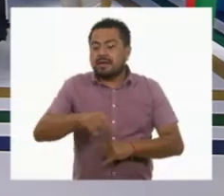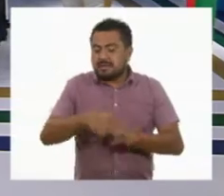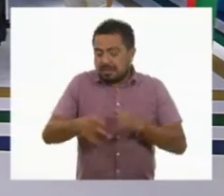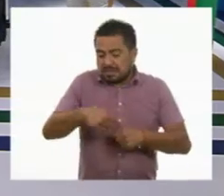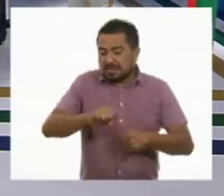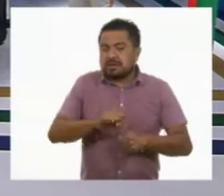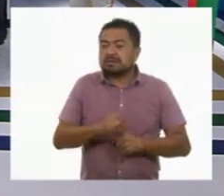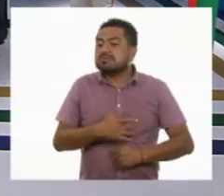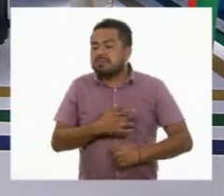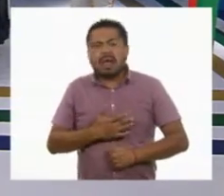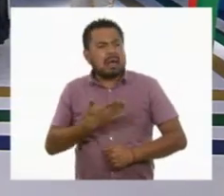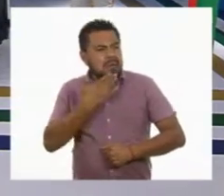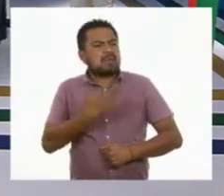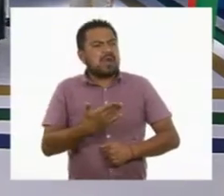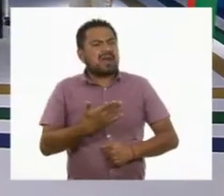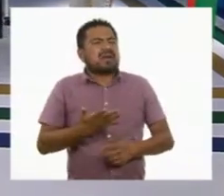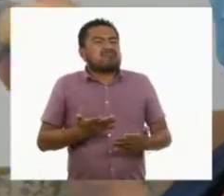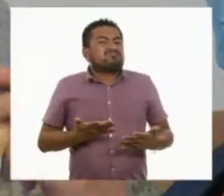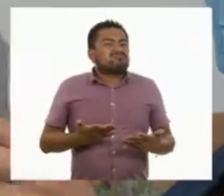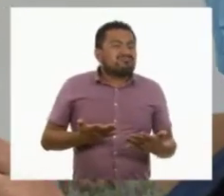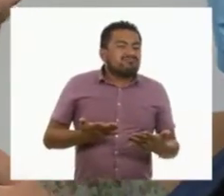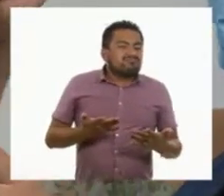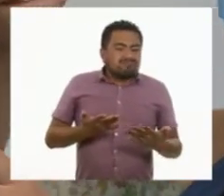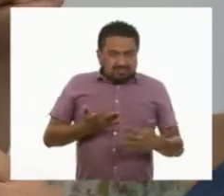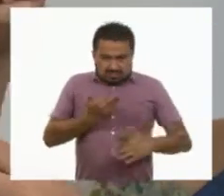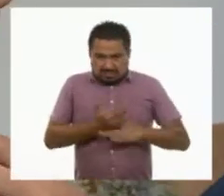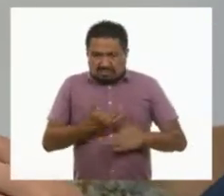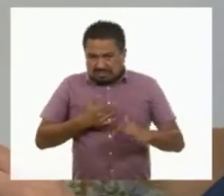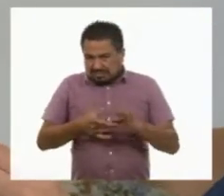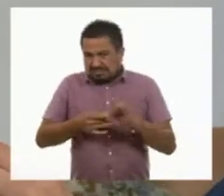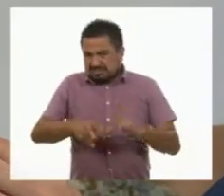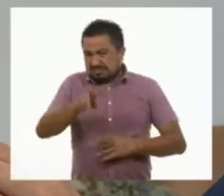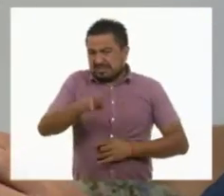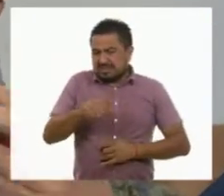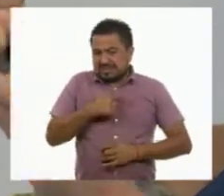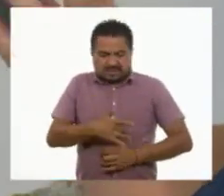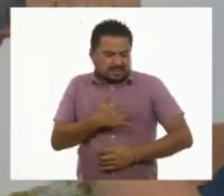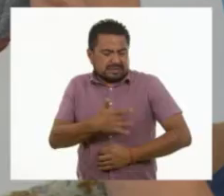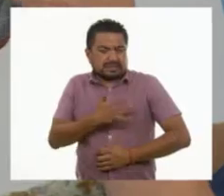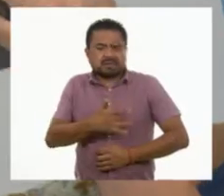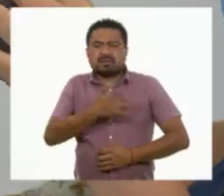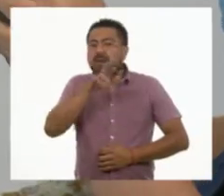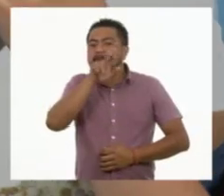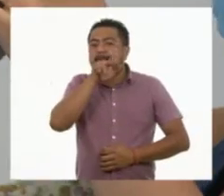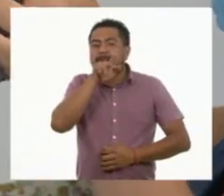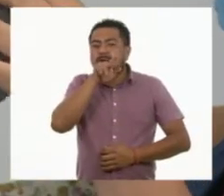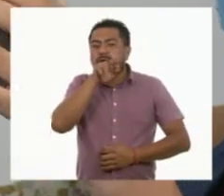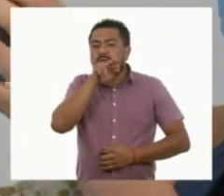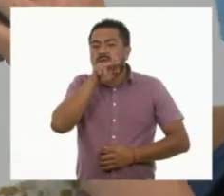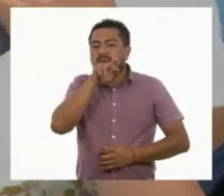semana? Bien, aunque a decir verdad estoy muy preocupada.